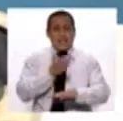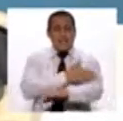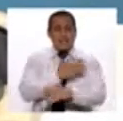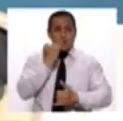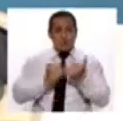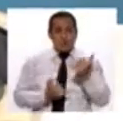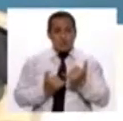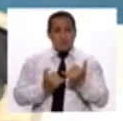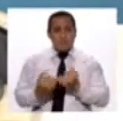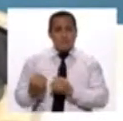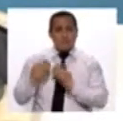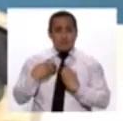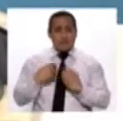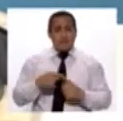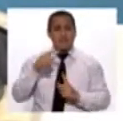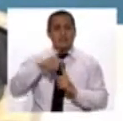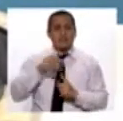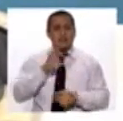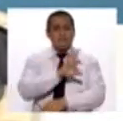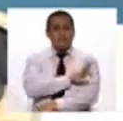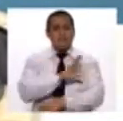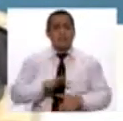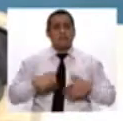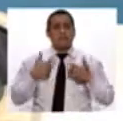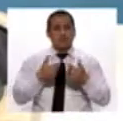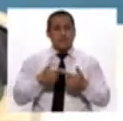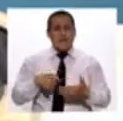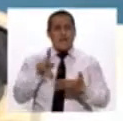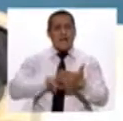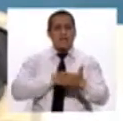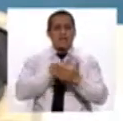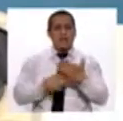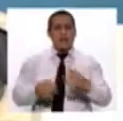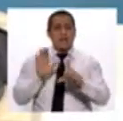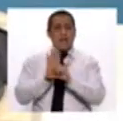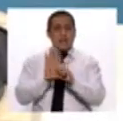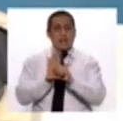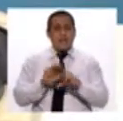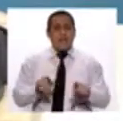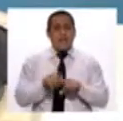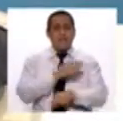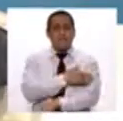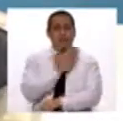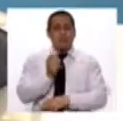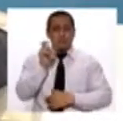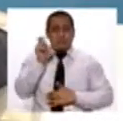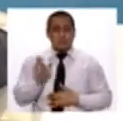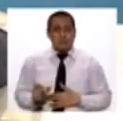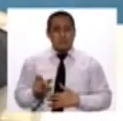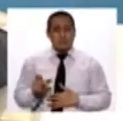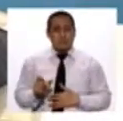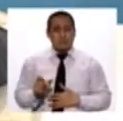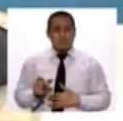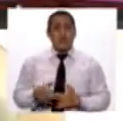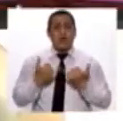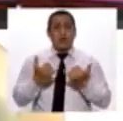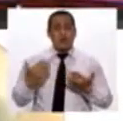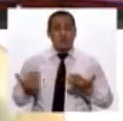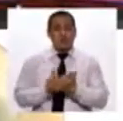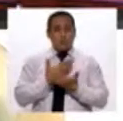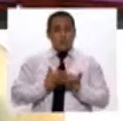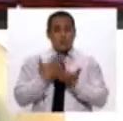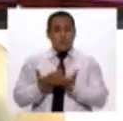antes del último precedente, el Tribunal Fiscal podía inaplicar la ley inconstitucional a favor del contribuyente. Correcto. Con